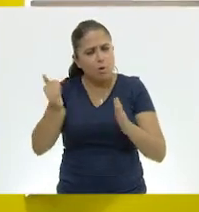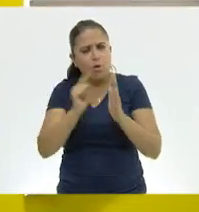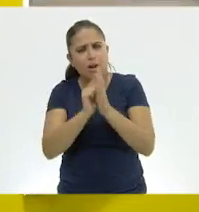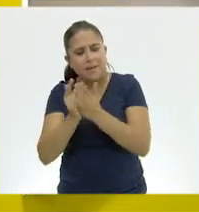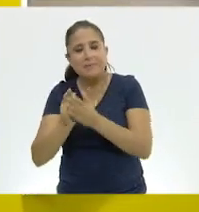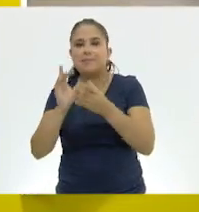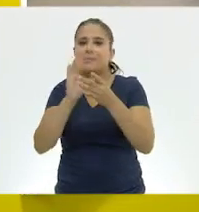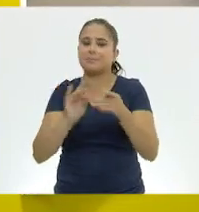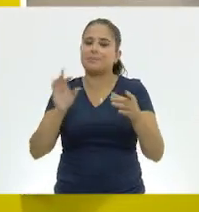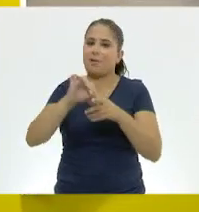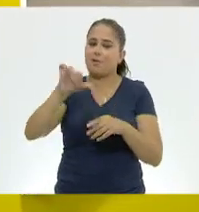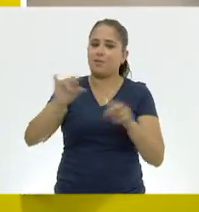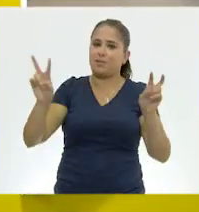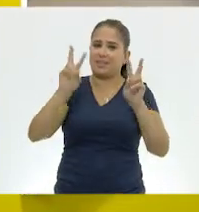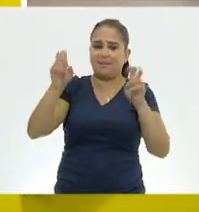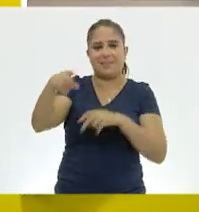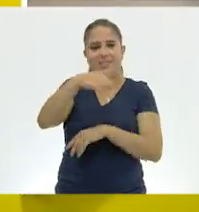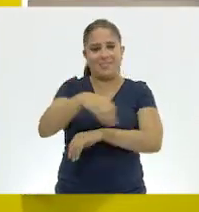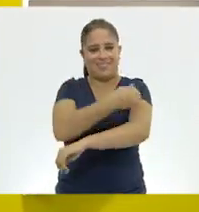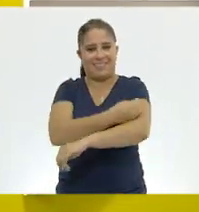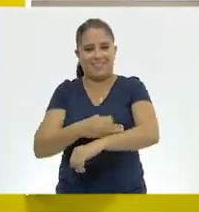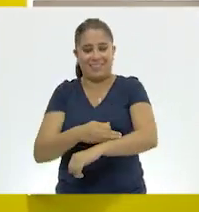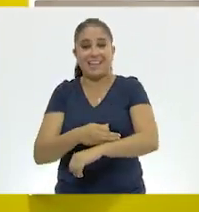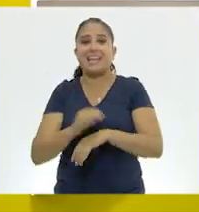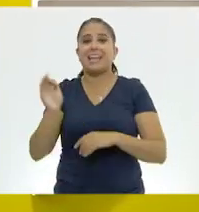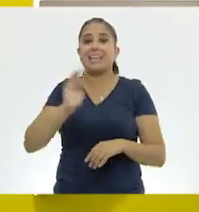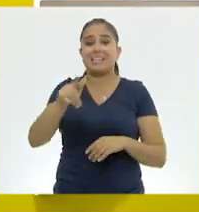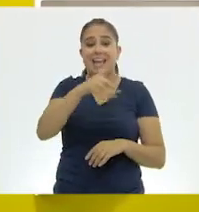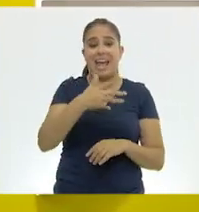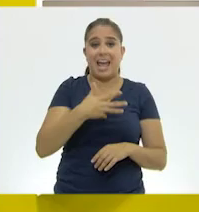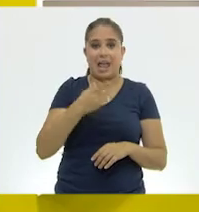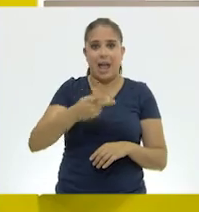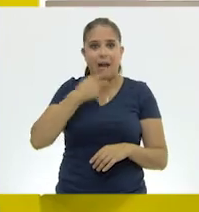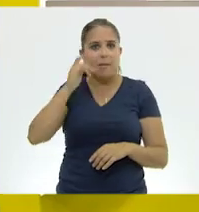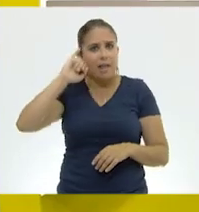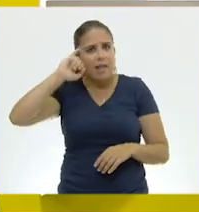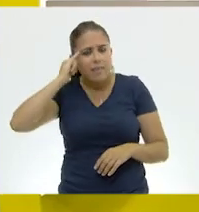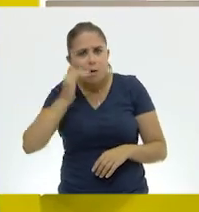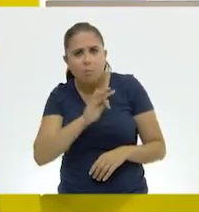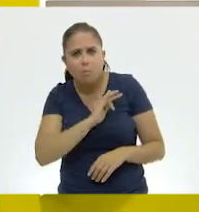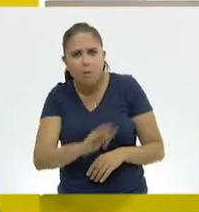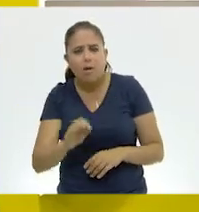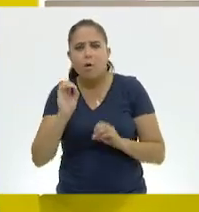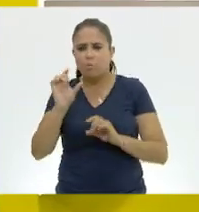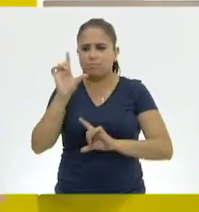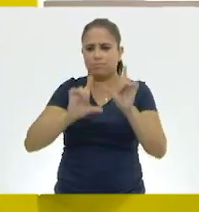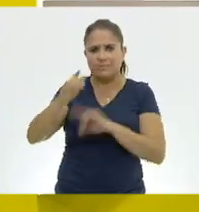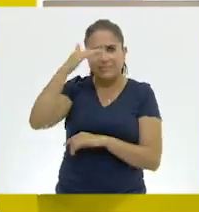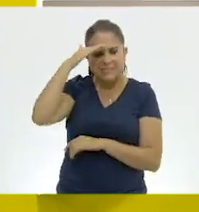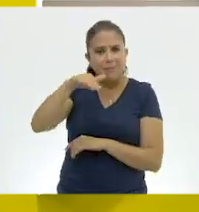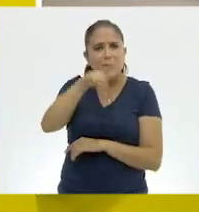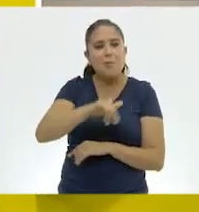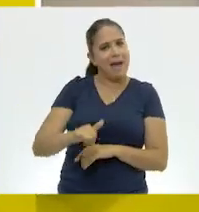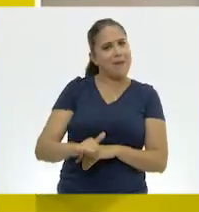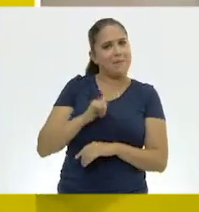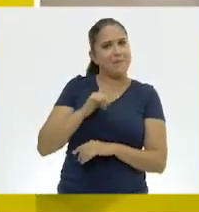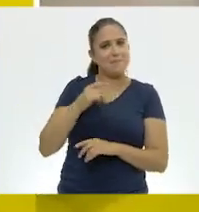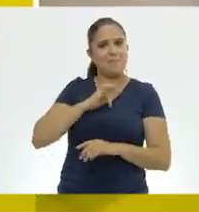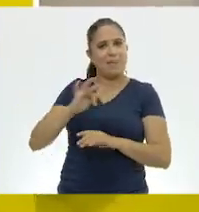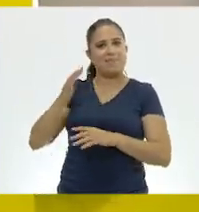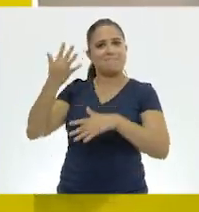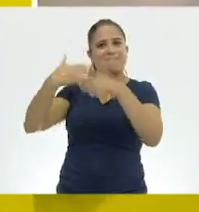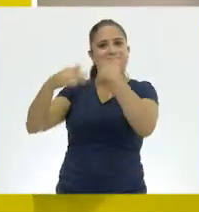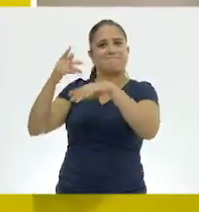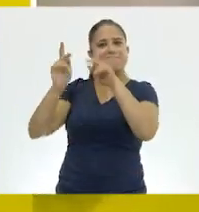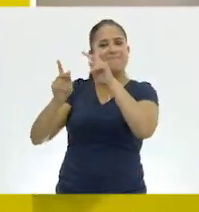y comenta el tema de hoy con tu familia. Y si tienes la fortuna de hablar una lengua indígena, aprovecha también este